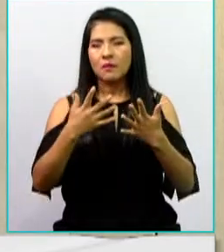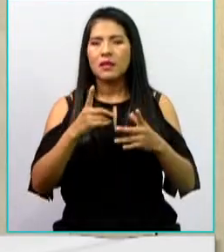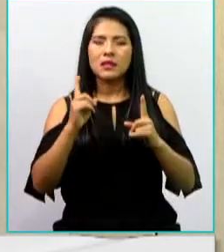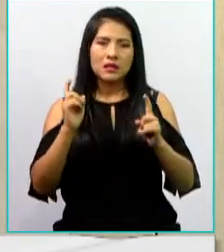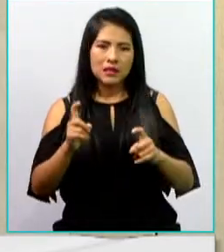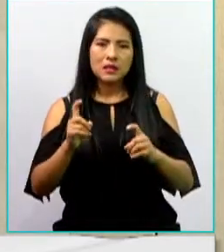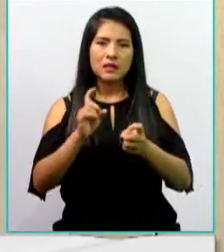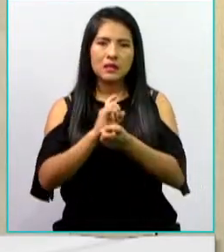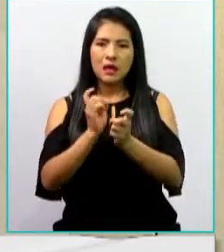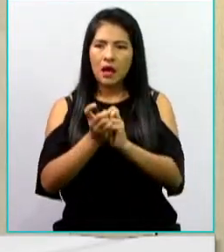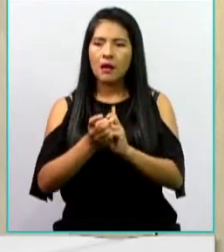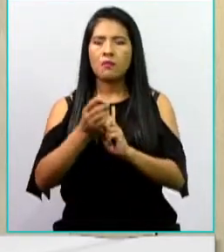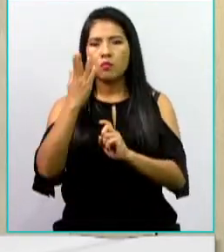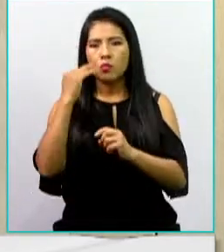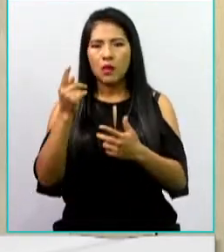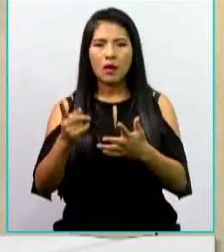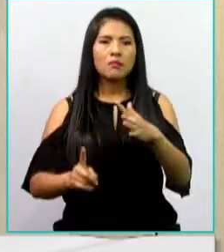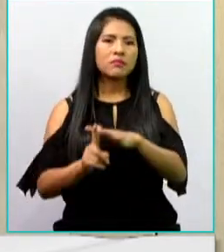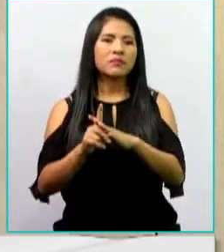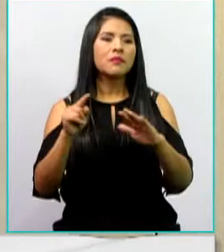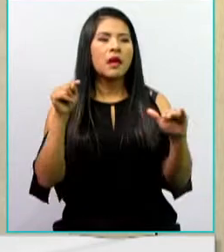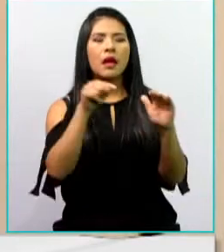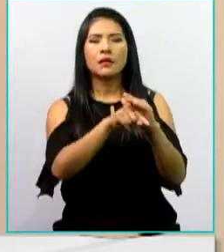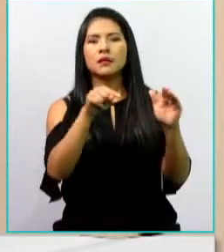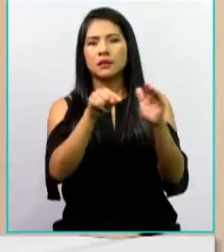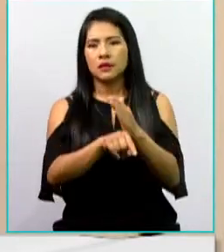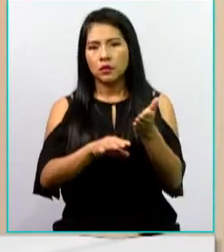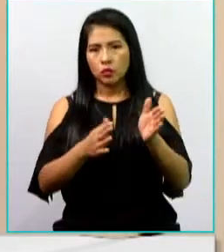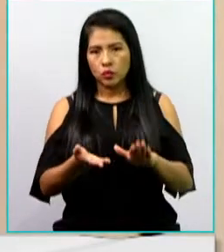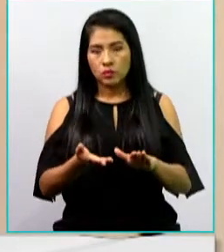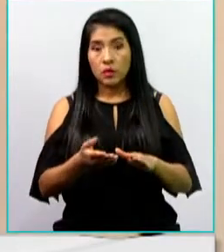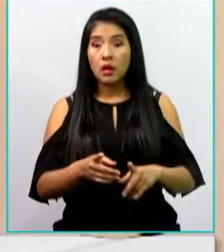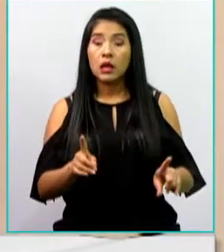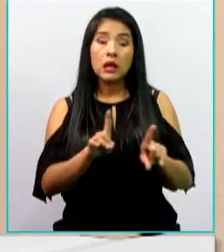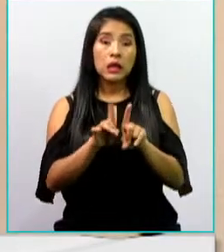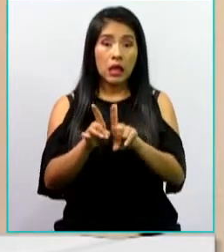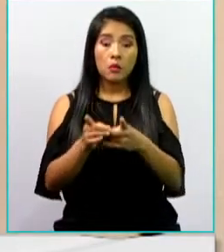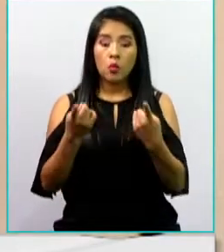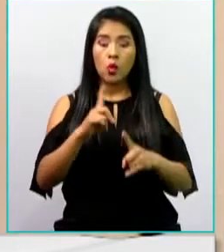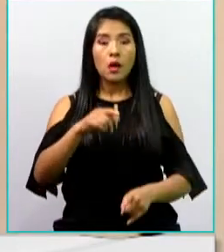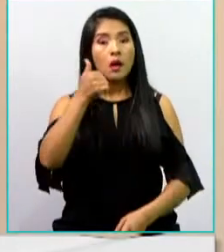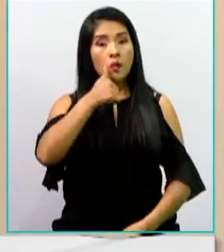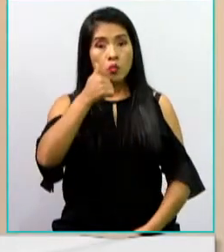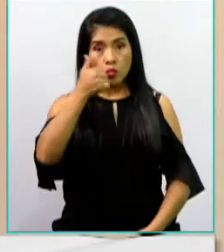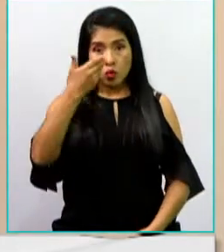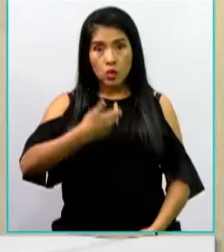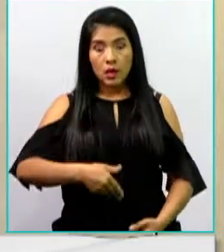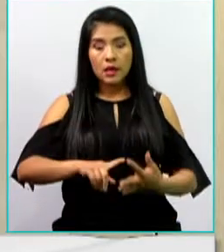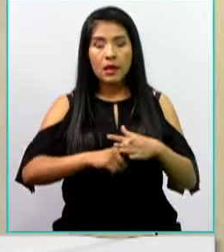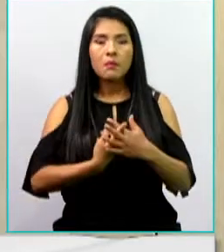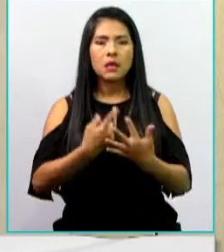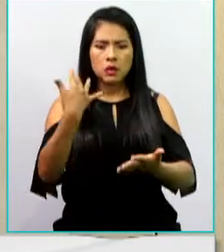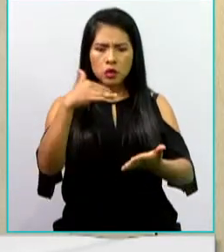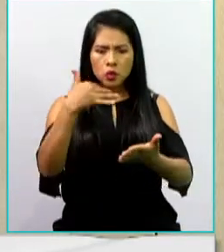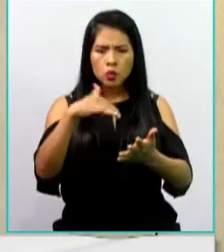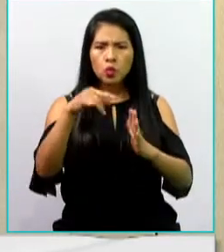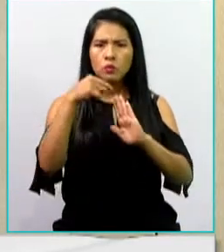estos asesinatos, o por lo que la mujer ya empieza a prepararse también, pues, hacer, porque eso